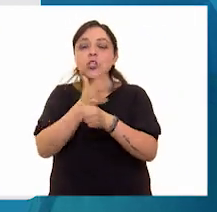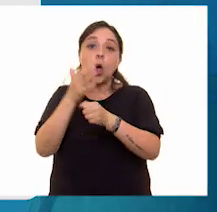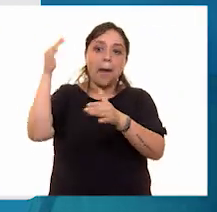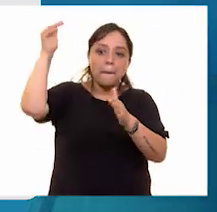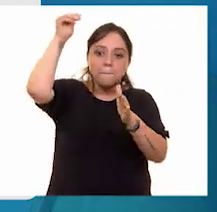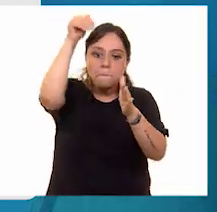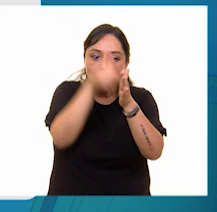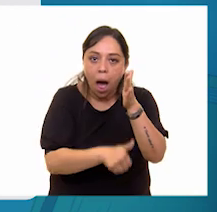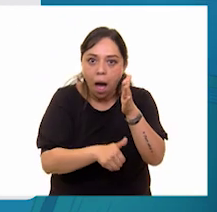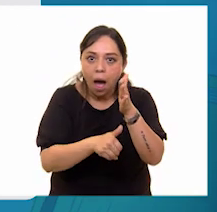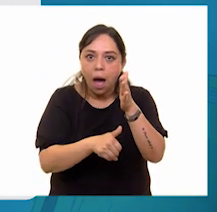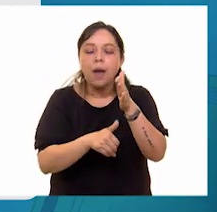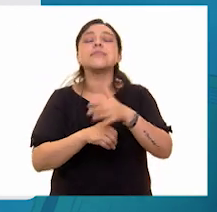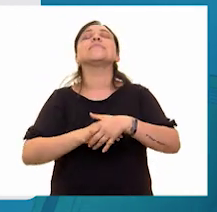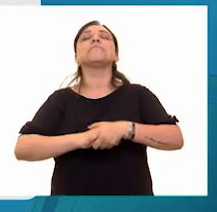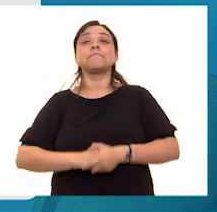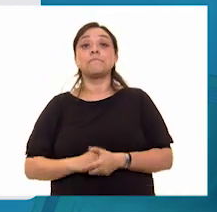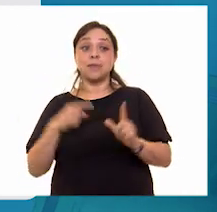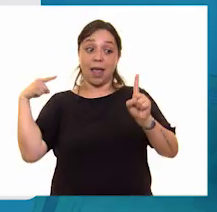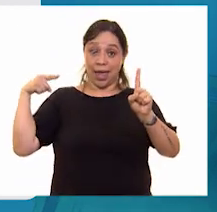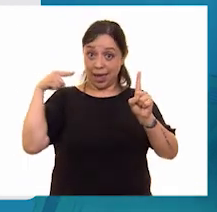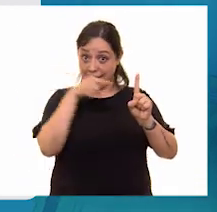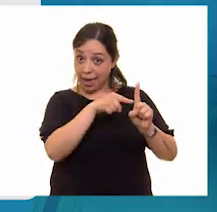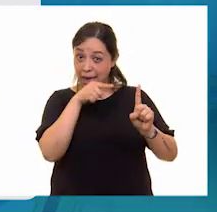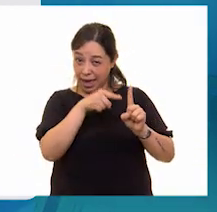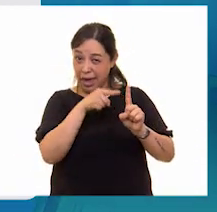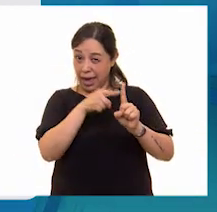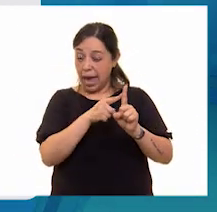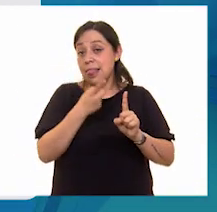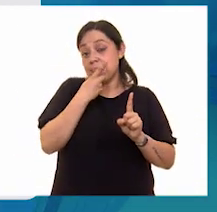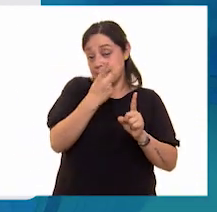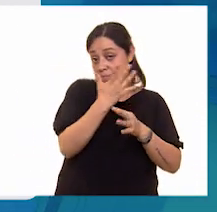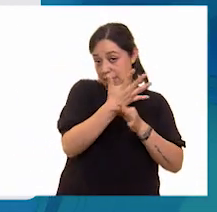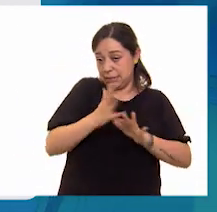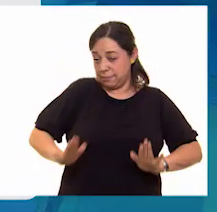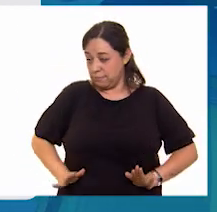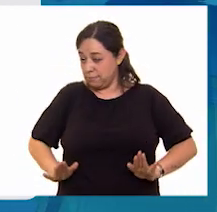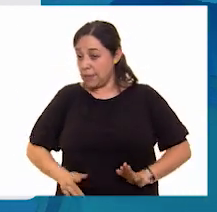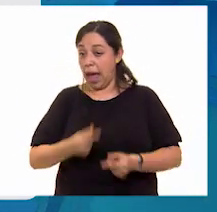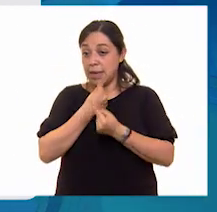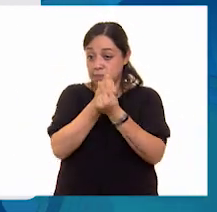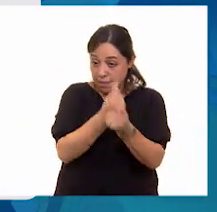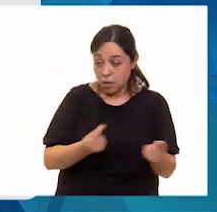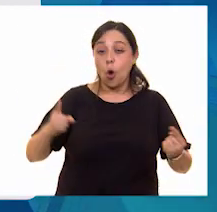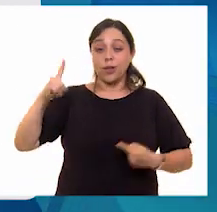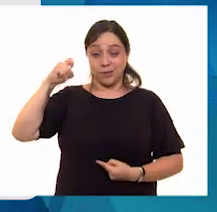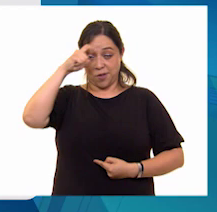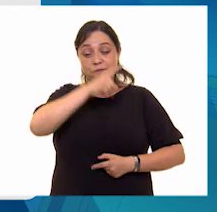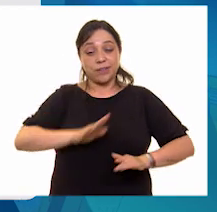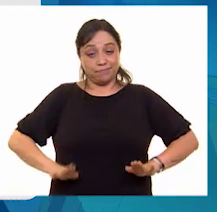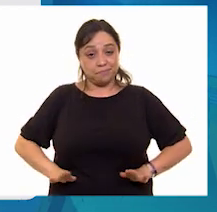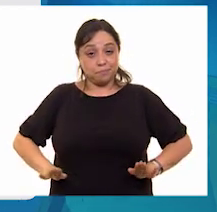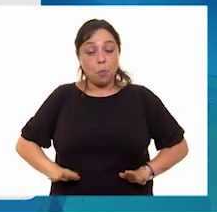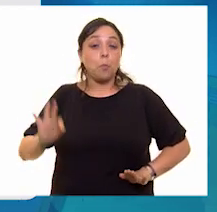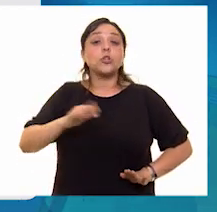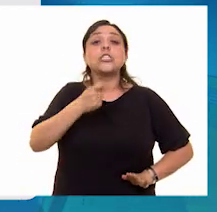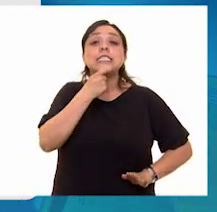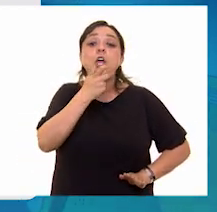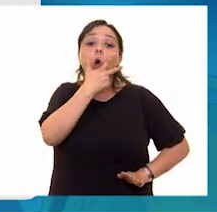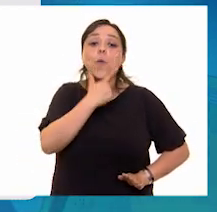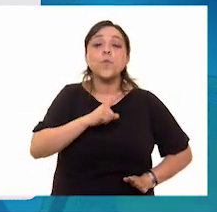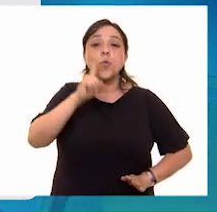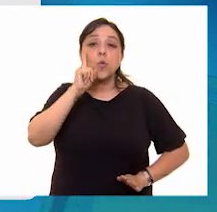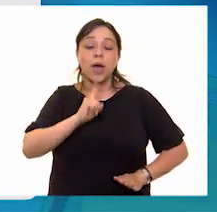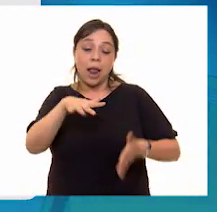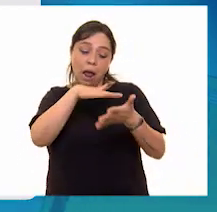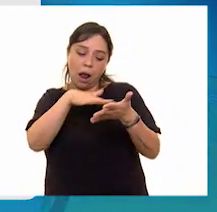primaria. Para Francisco Hinojosa, el público infantil es el más difícil de complacer, porque si a un niño o una niña no le